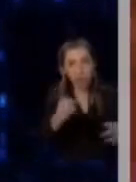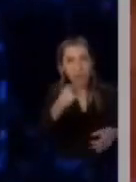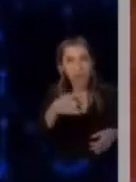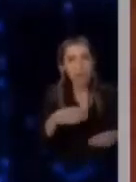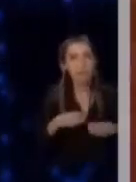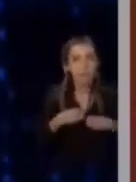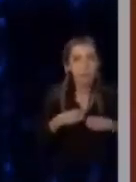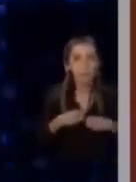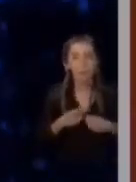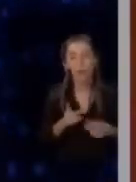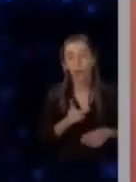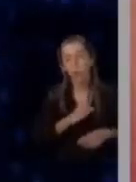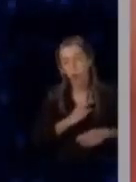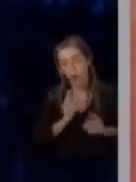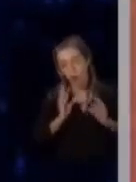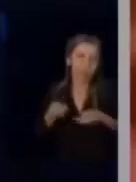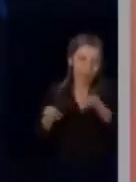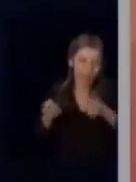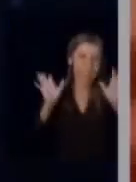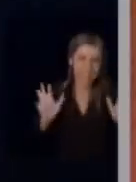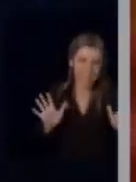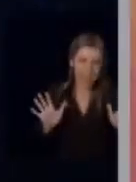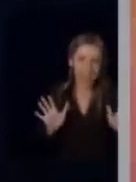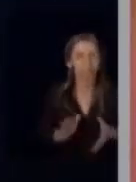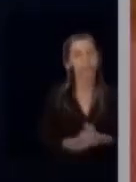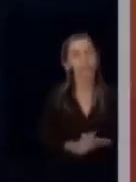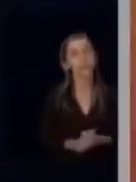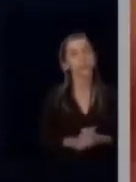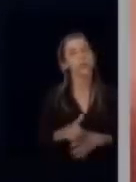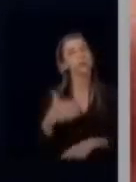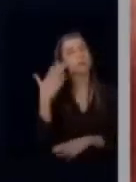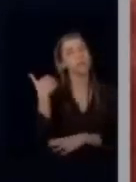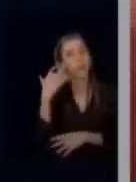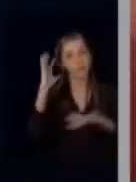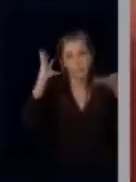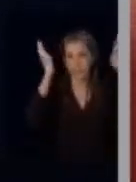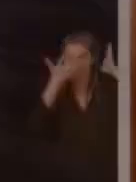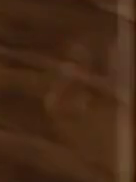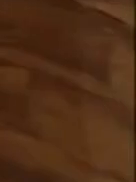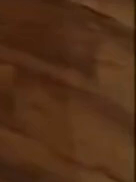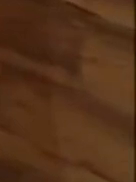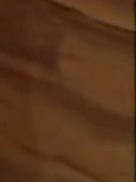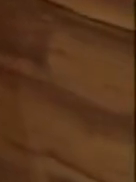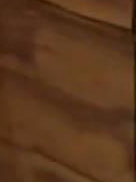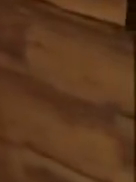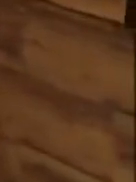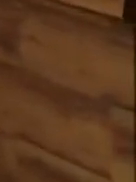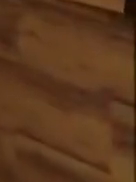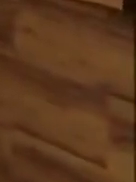viene. Sectores de la gran industria argentina o de la